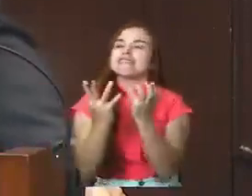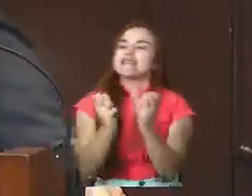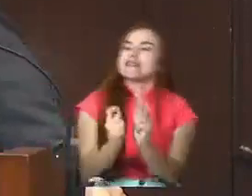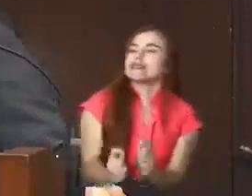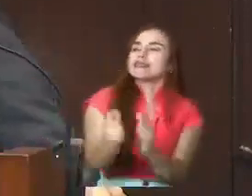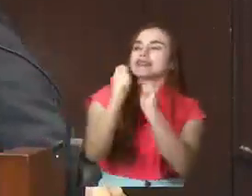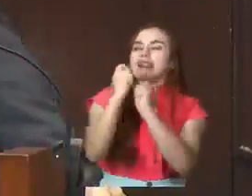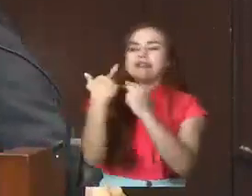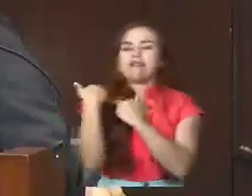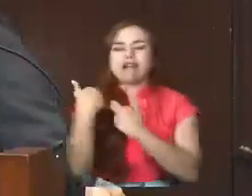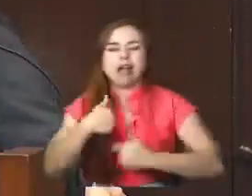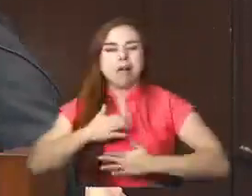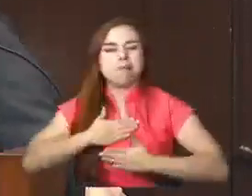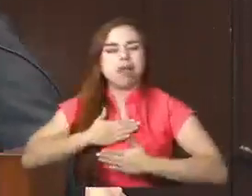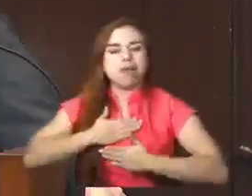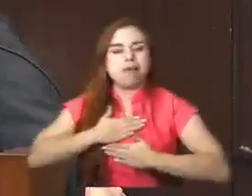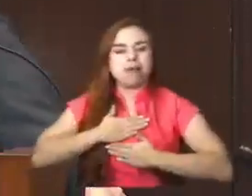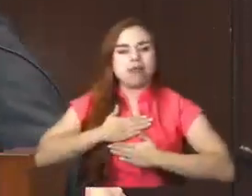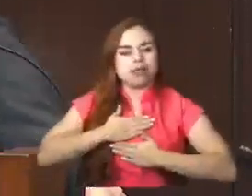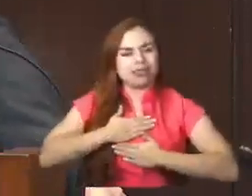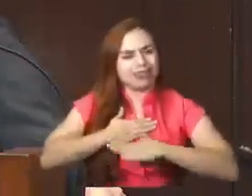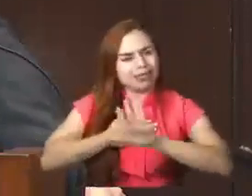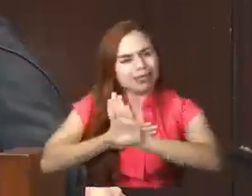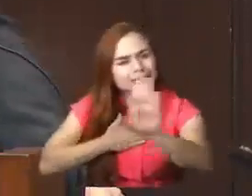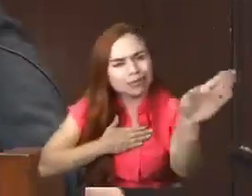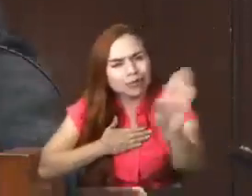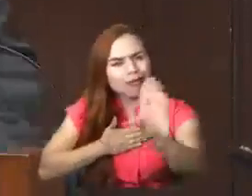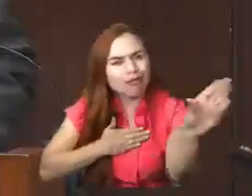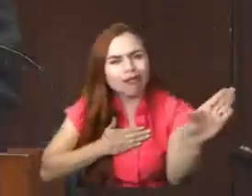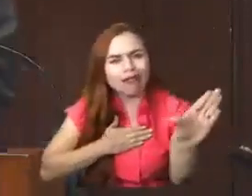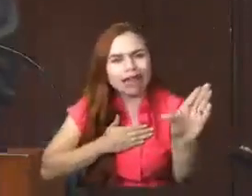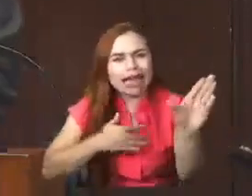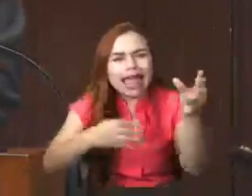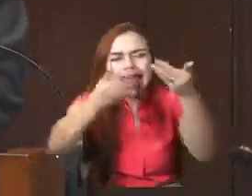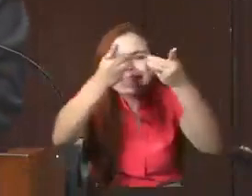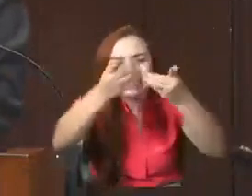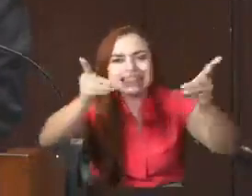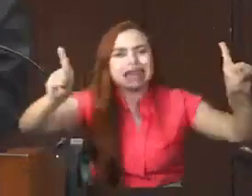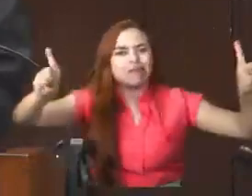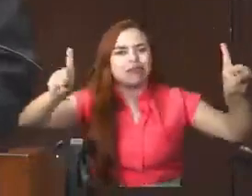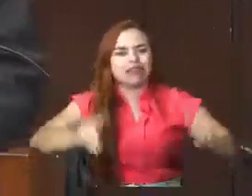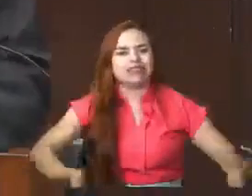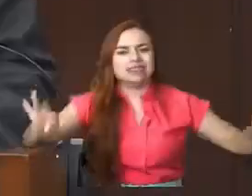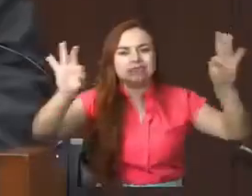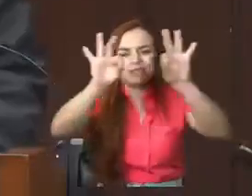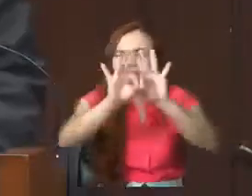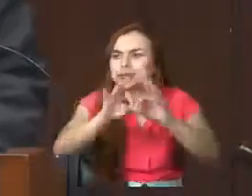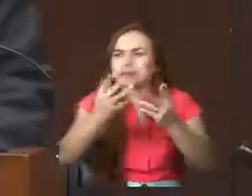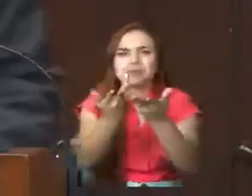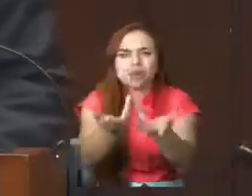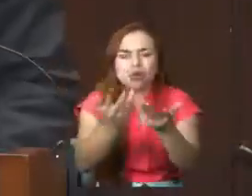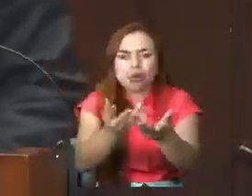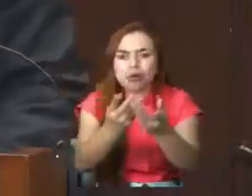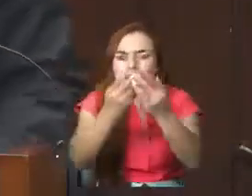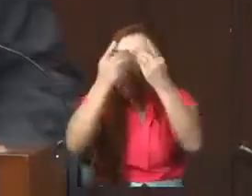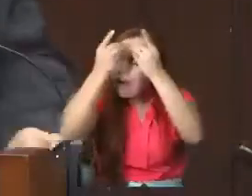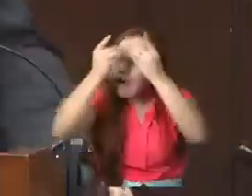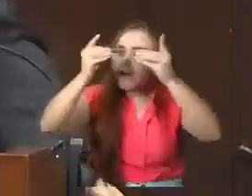sino la expresión firme de la democracia directa que algunos no estiman conveniente tener.